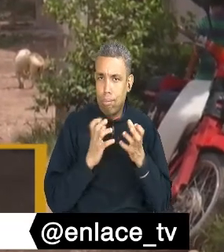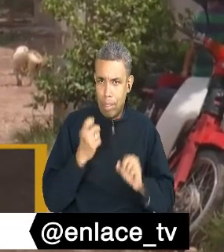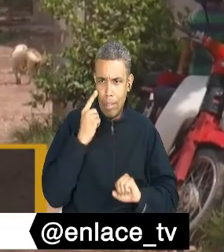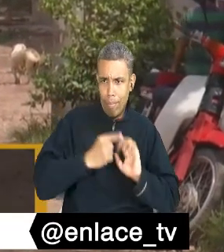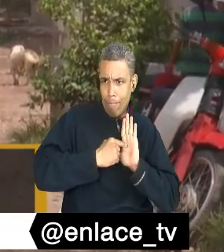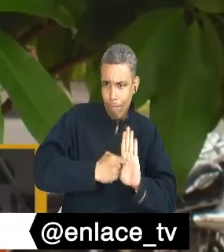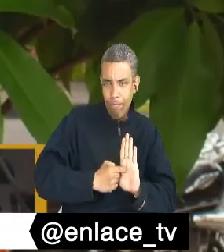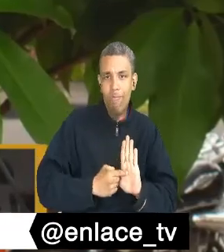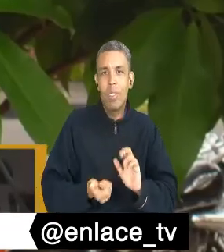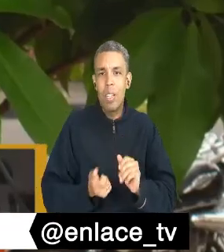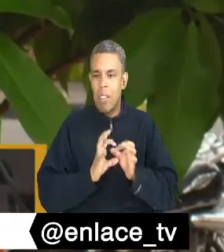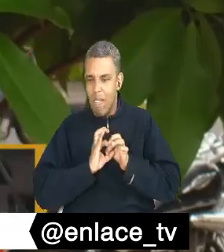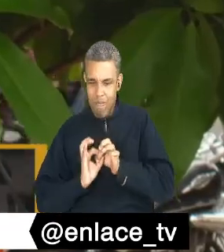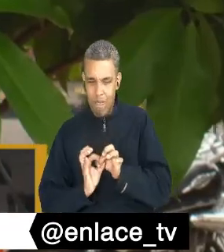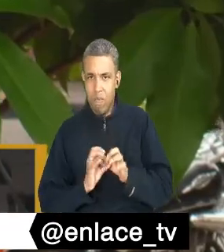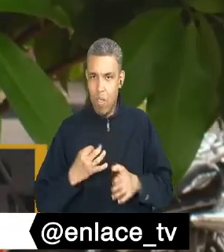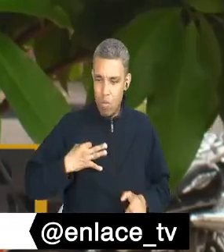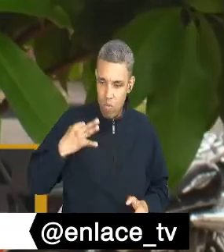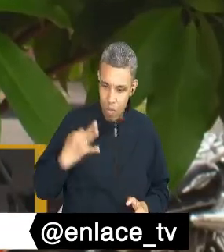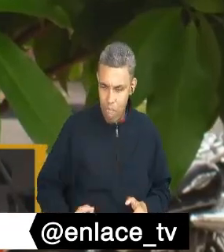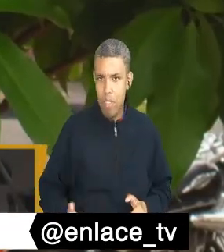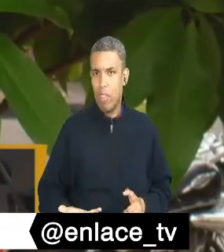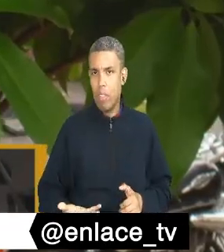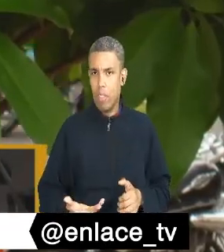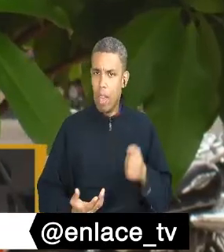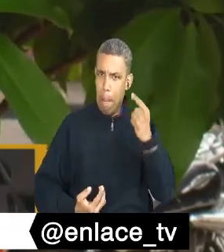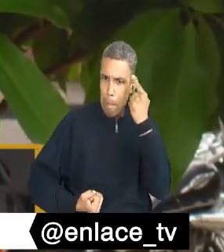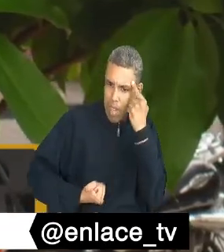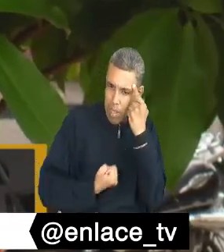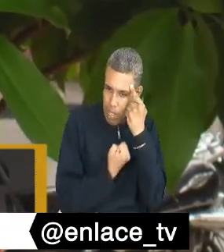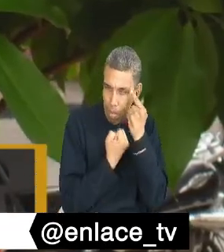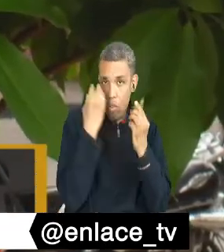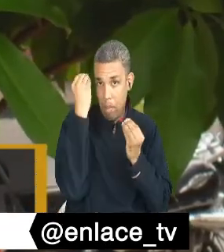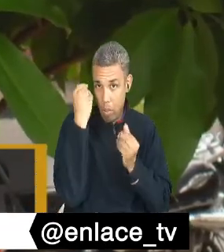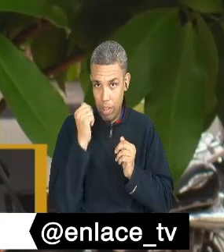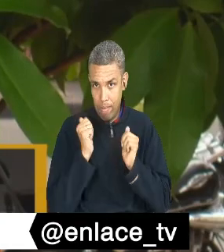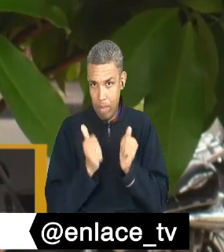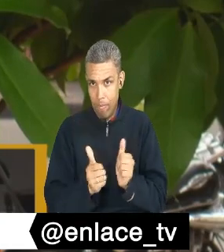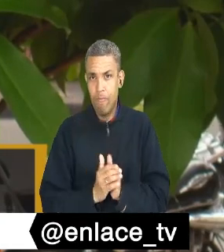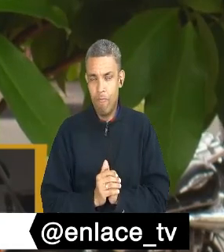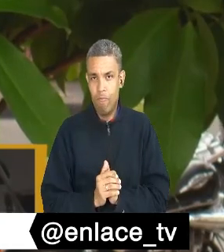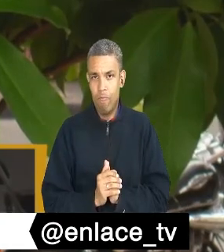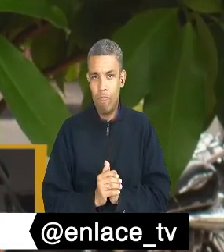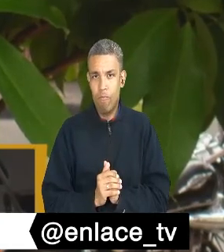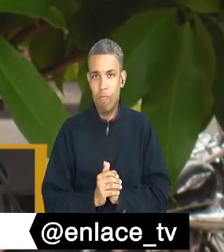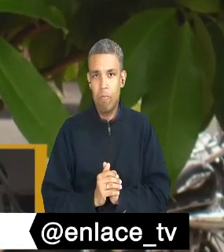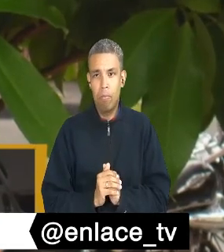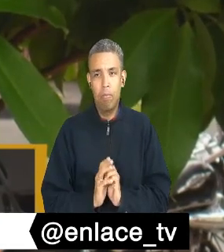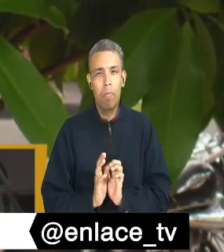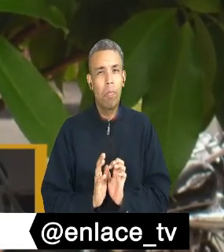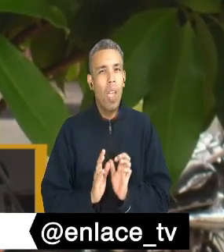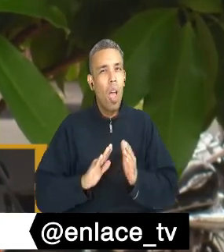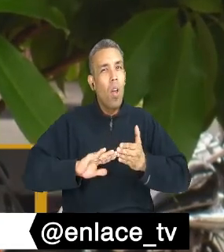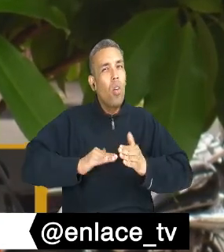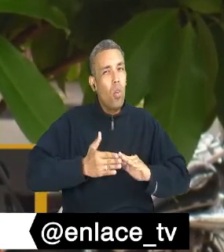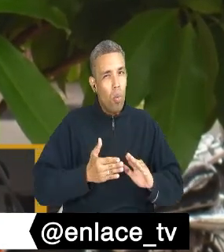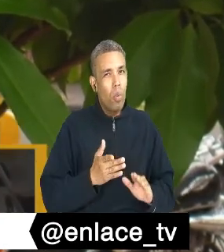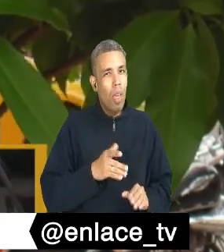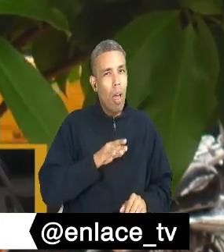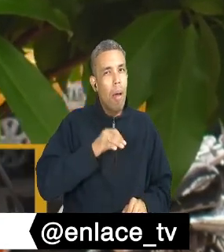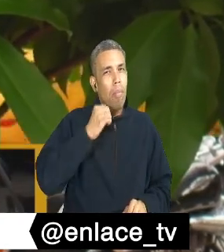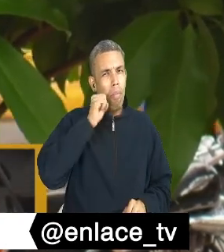salir adelante. Queremos hacernos sentir, queremos saber que no solamente el 22 de marzo, como a veces de pronto en los medios